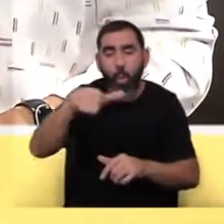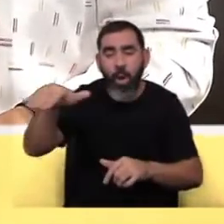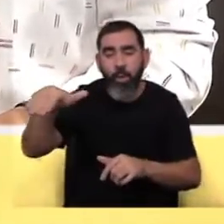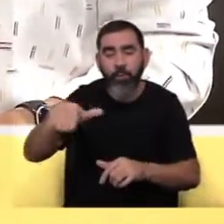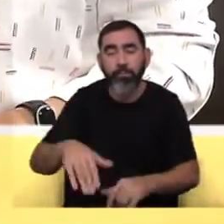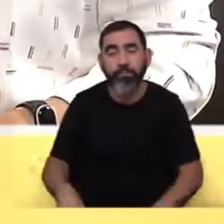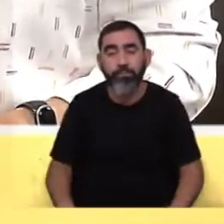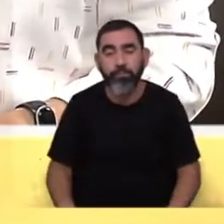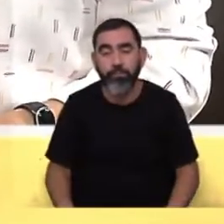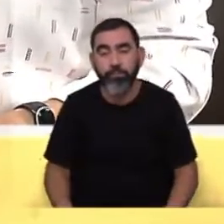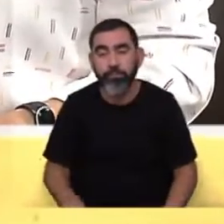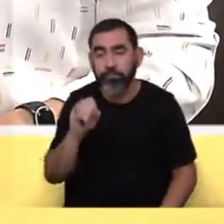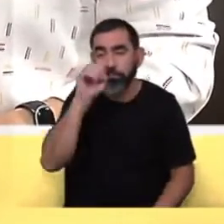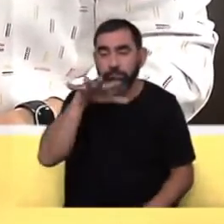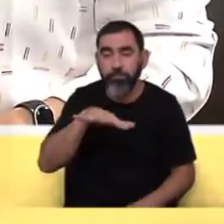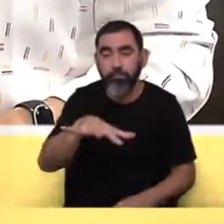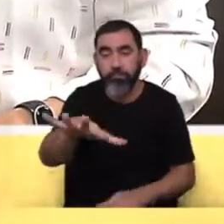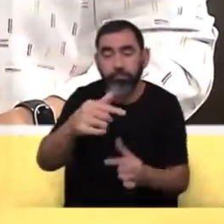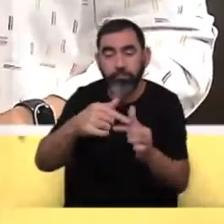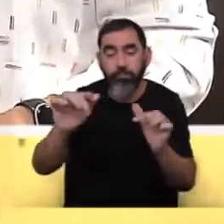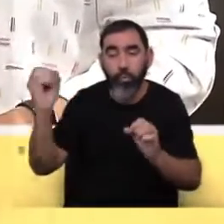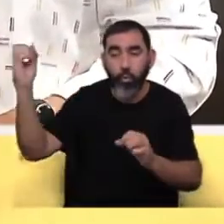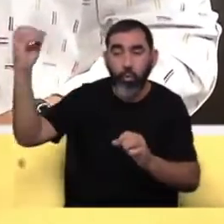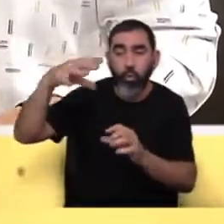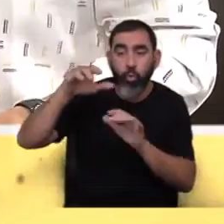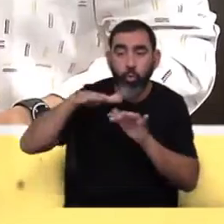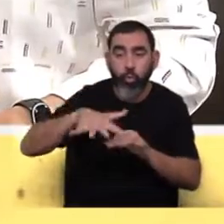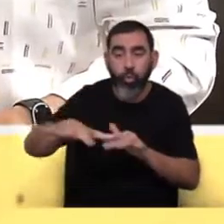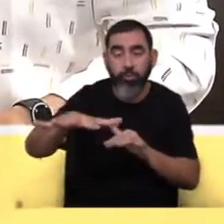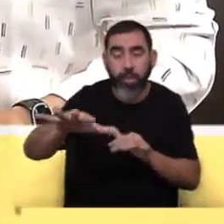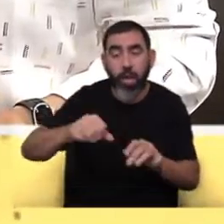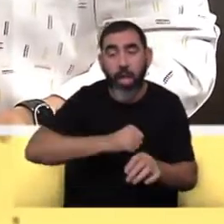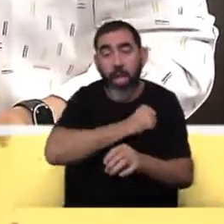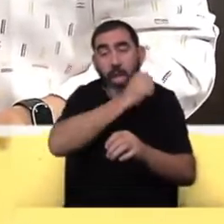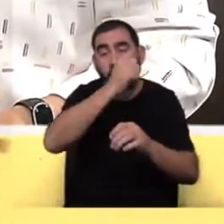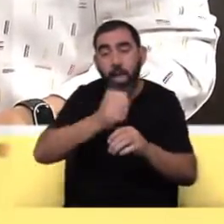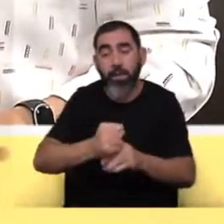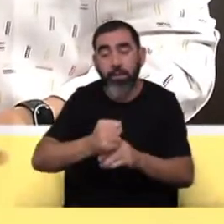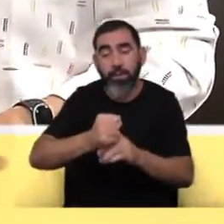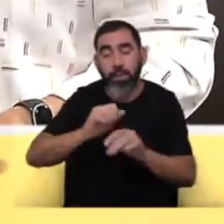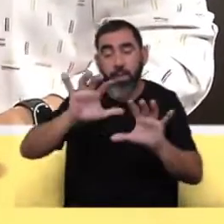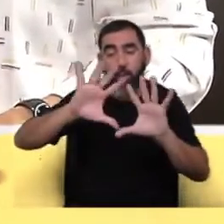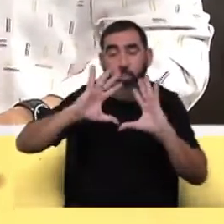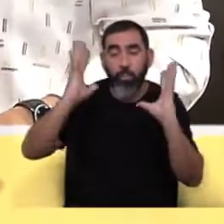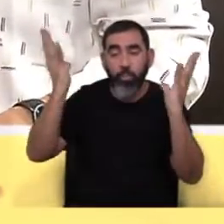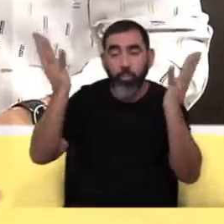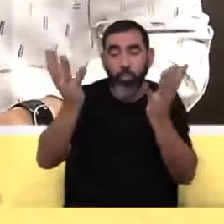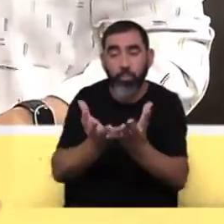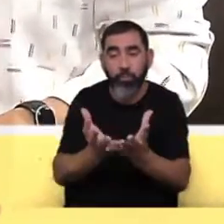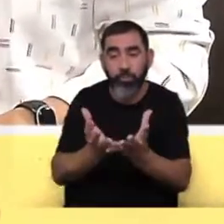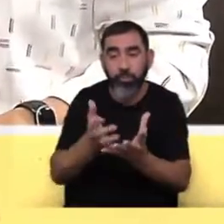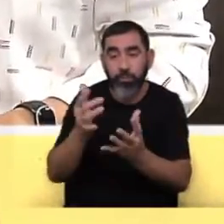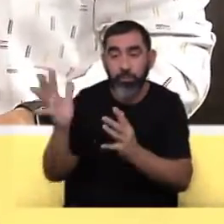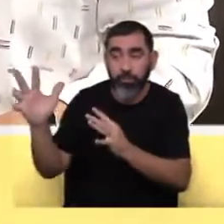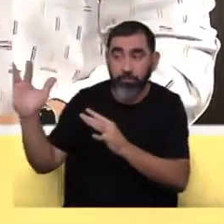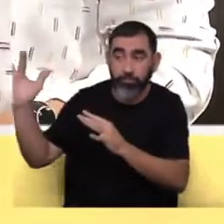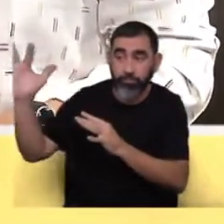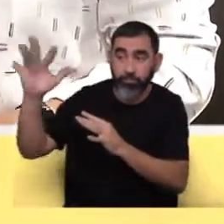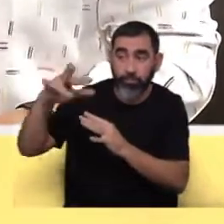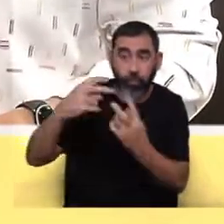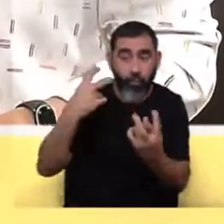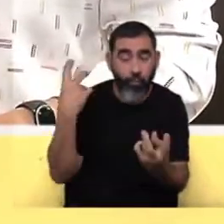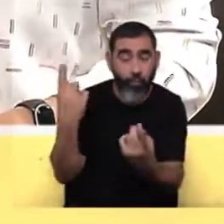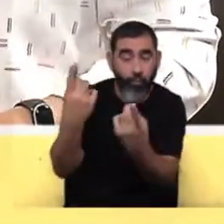son expulsiones de partículas del Sol que vienen hasta la Tierra en ese viento solar. ¿Qué pasa cuando ese viento es muy